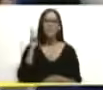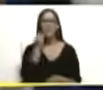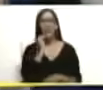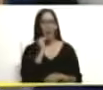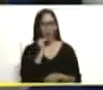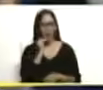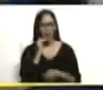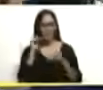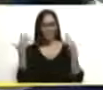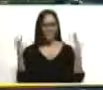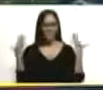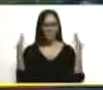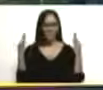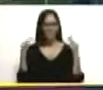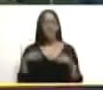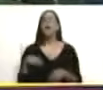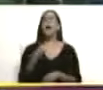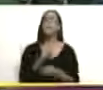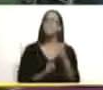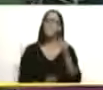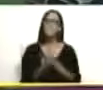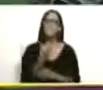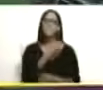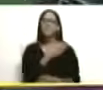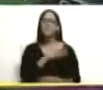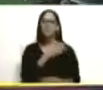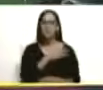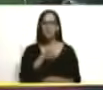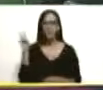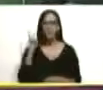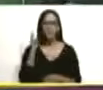Joven. Gran misión Venezuela Joven.